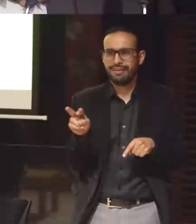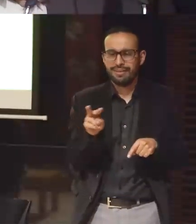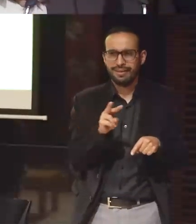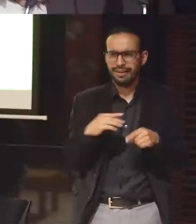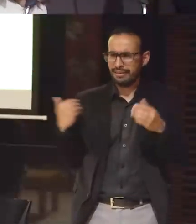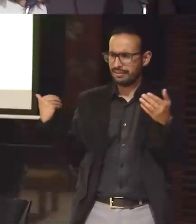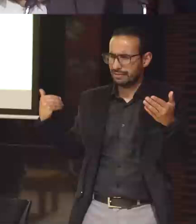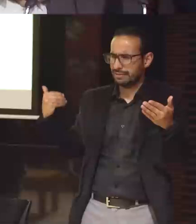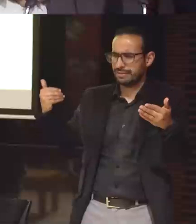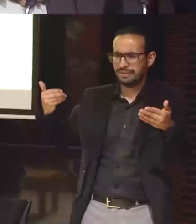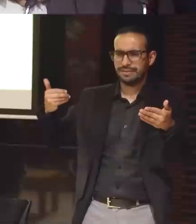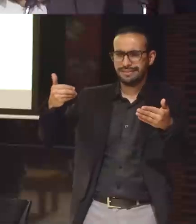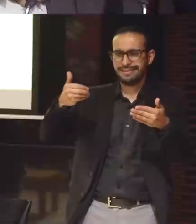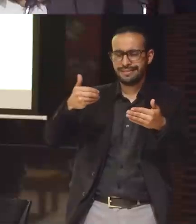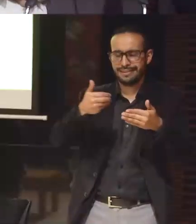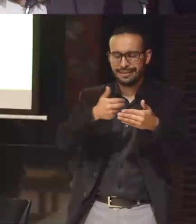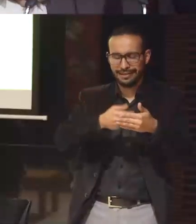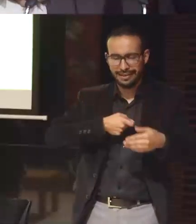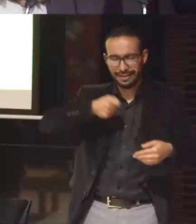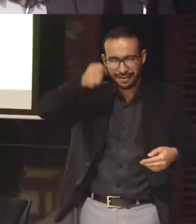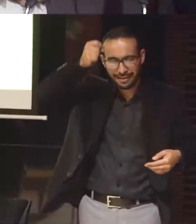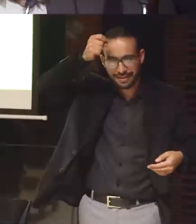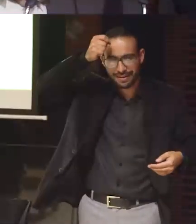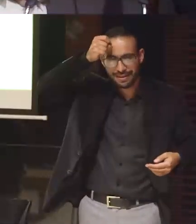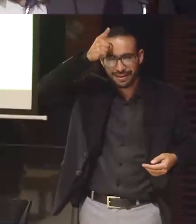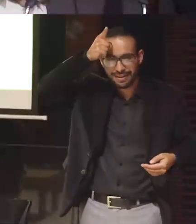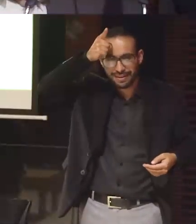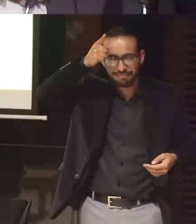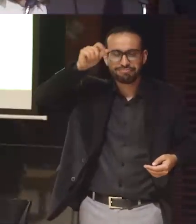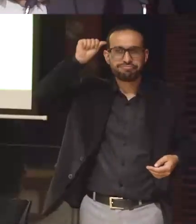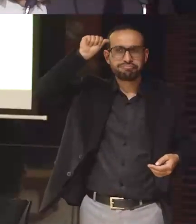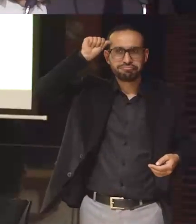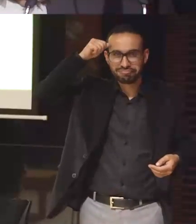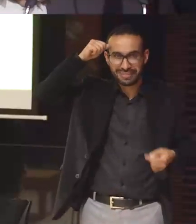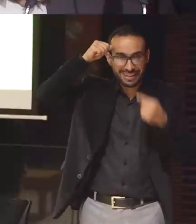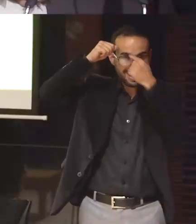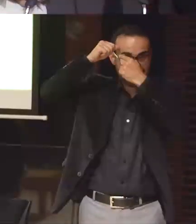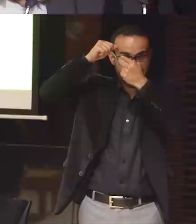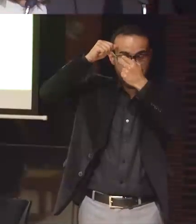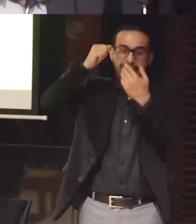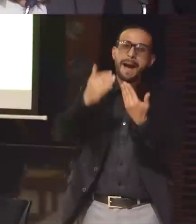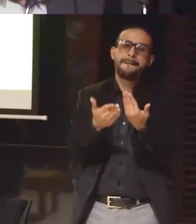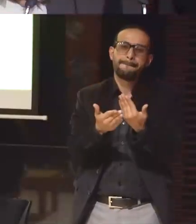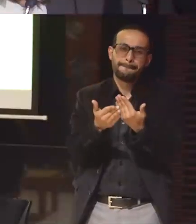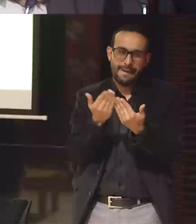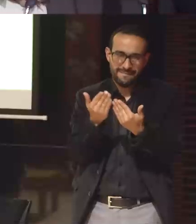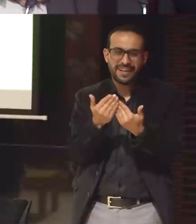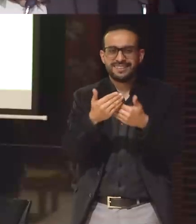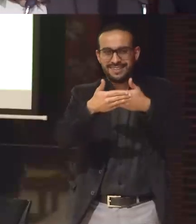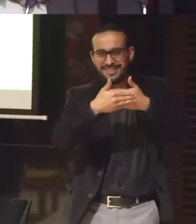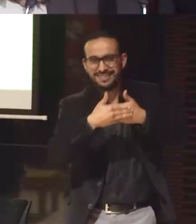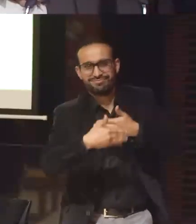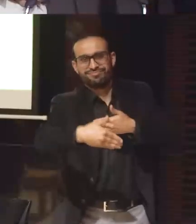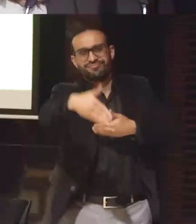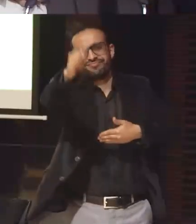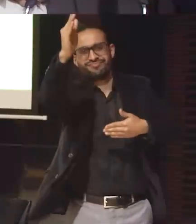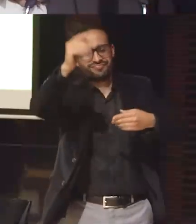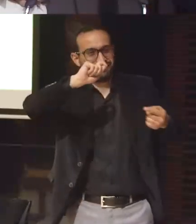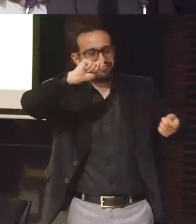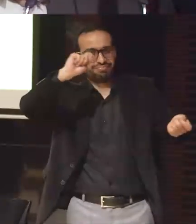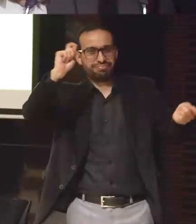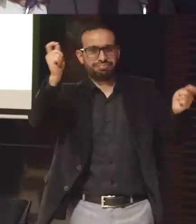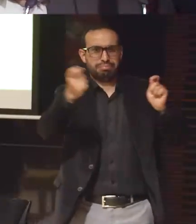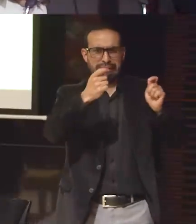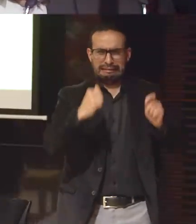interiorizadas, pues es mucho más fácil y es mucho más rico construir hacia adelante. Que no queremos que vuelva a